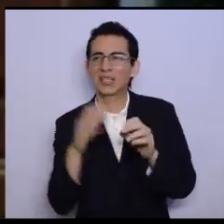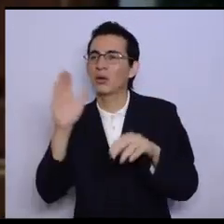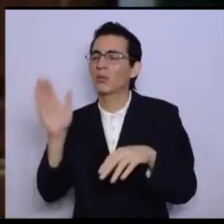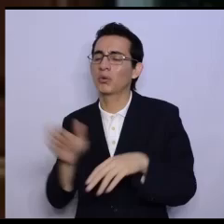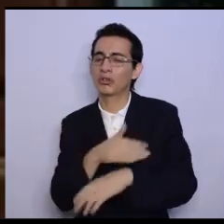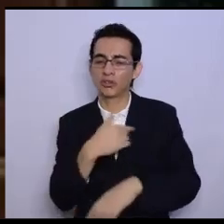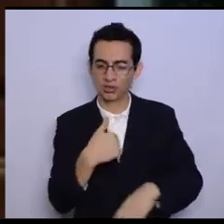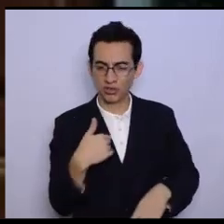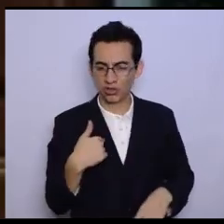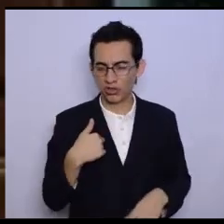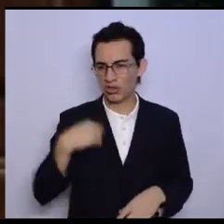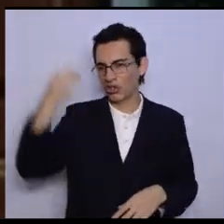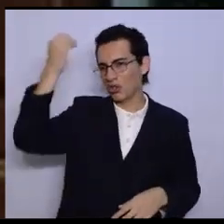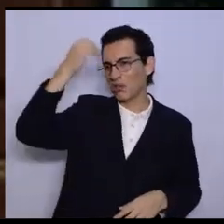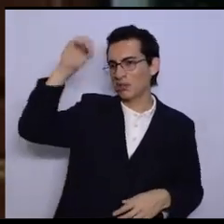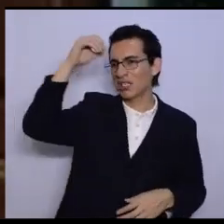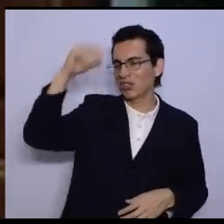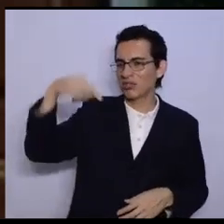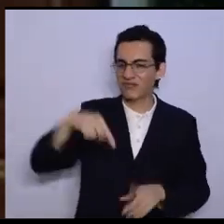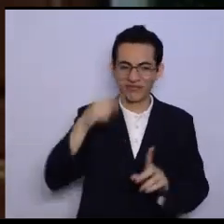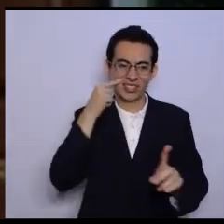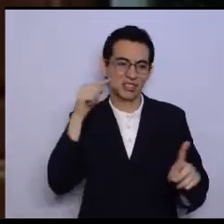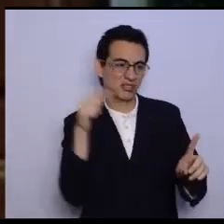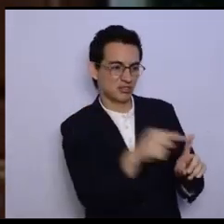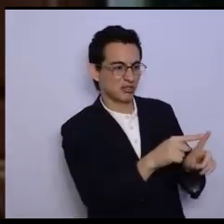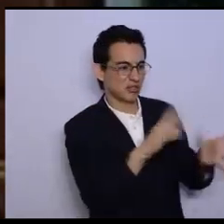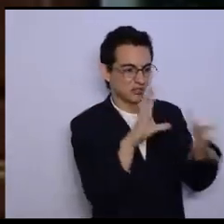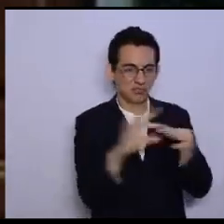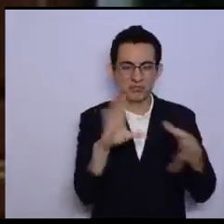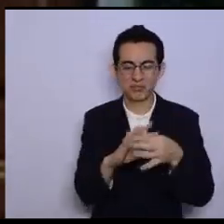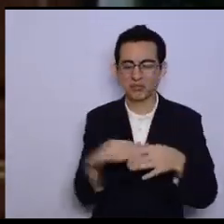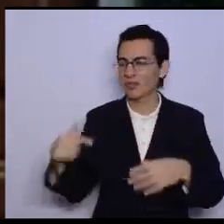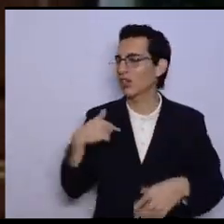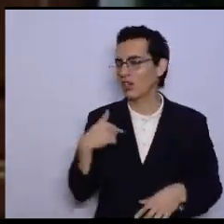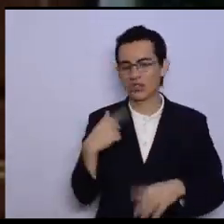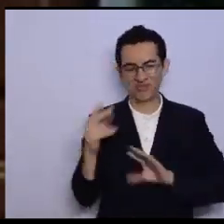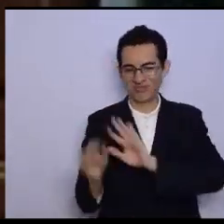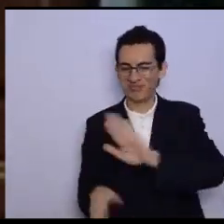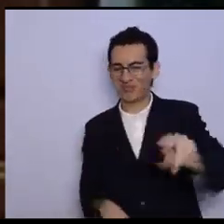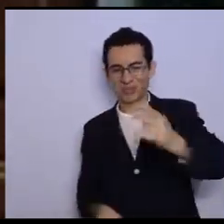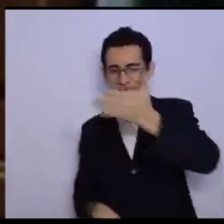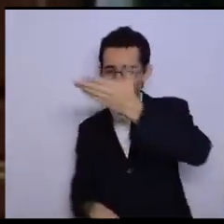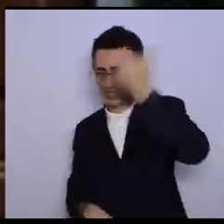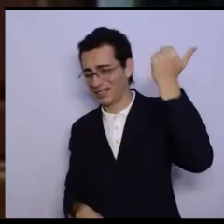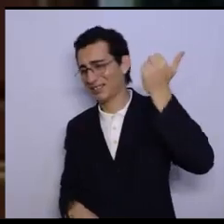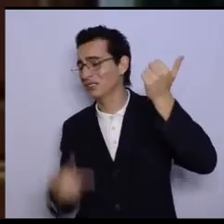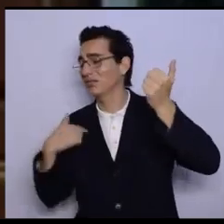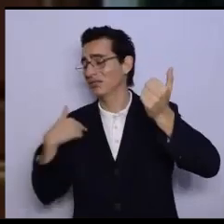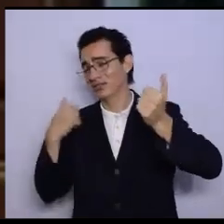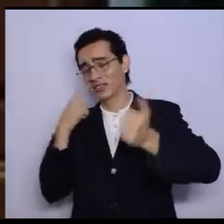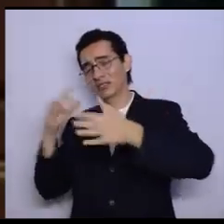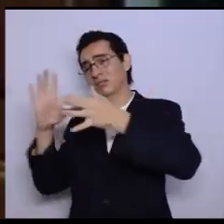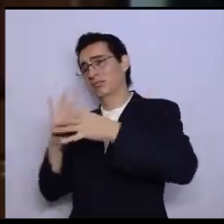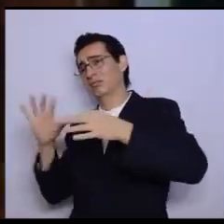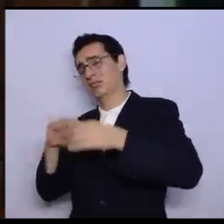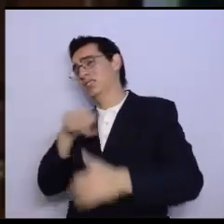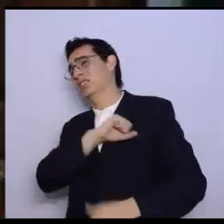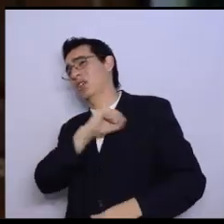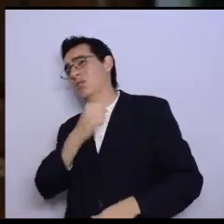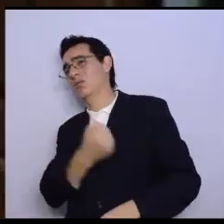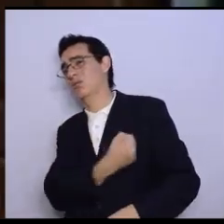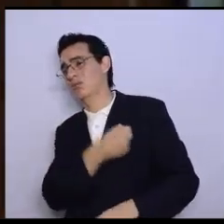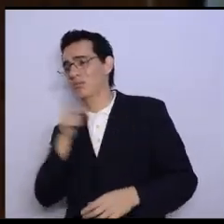enseñanzas que... No, que es así, que mira cómo haya sido, como el ciego aquel. Yo no sé si el que me sanó